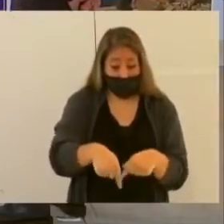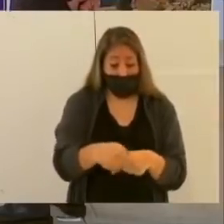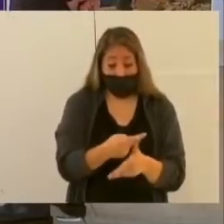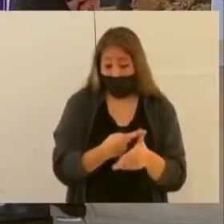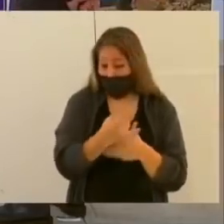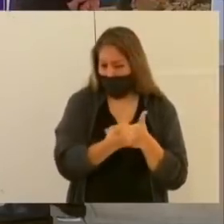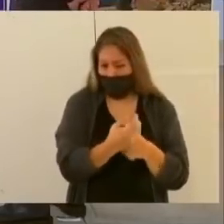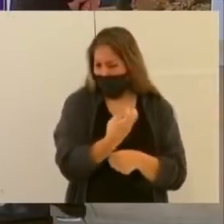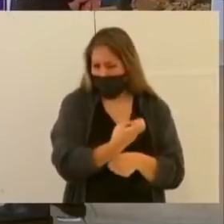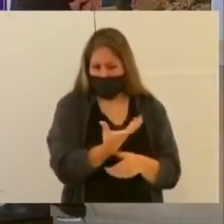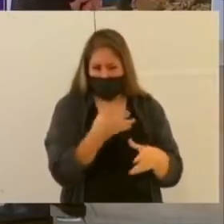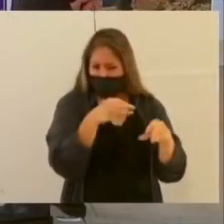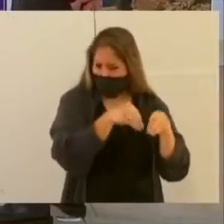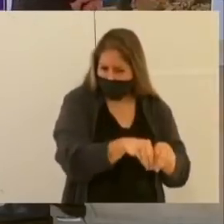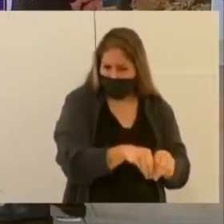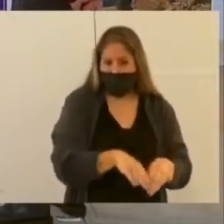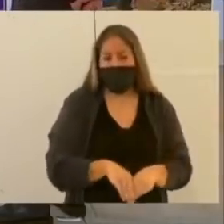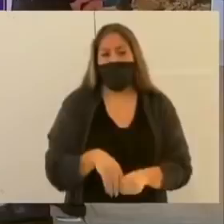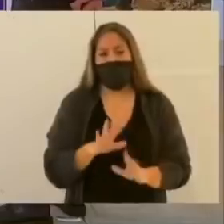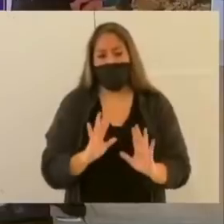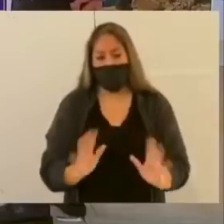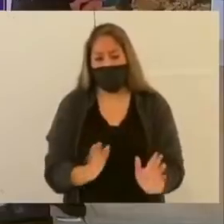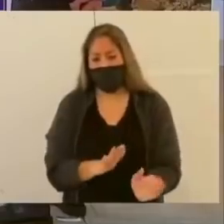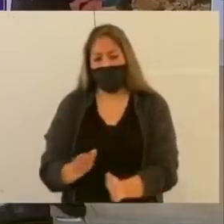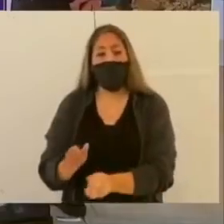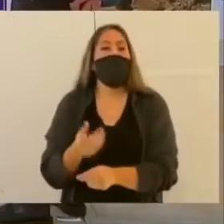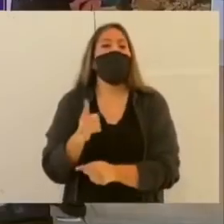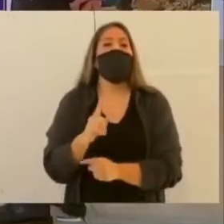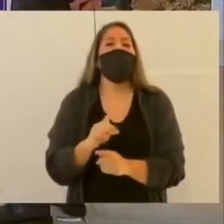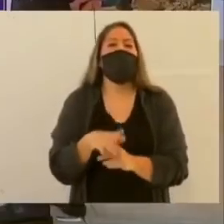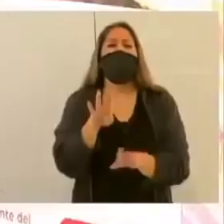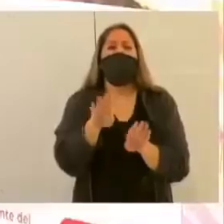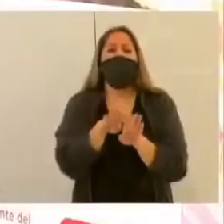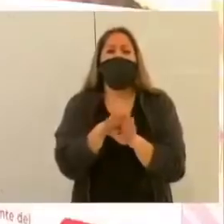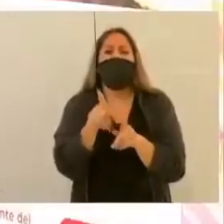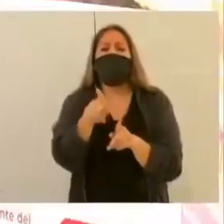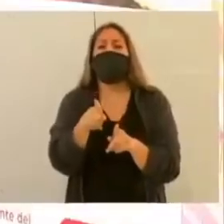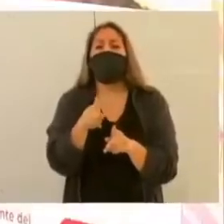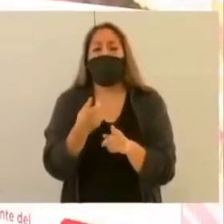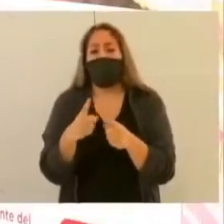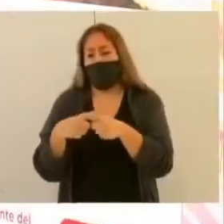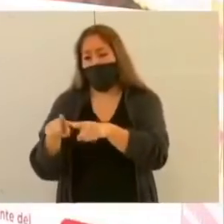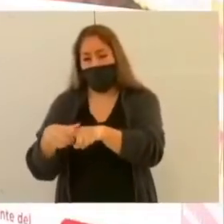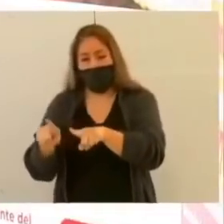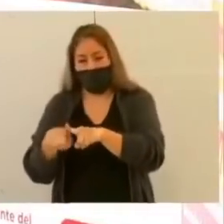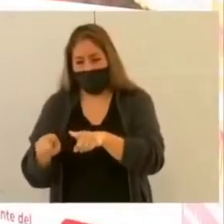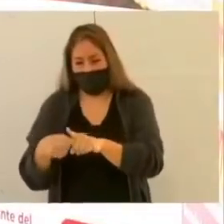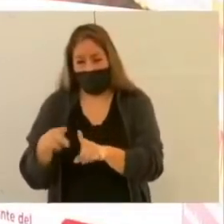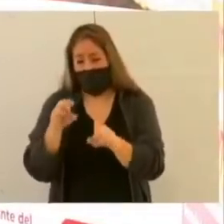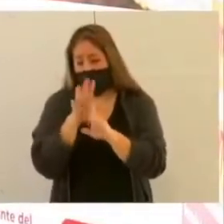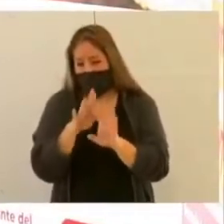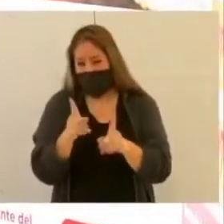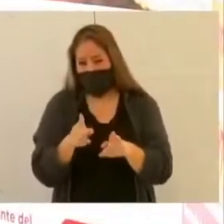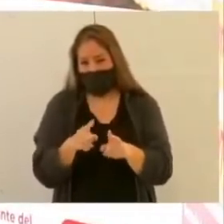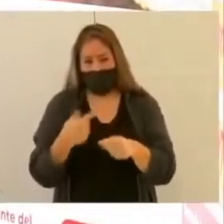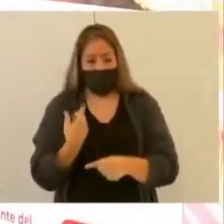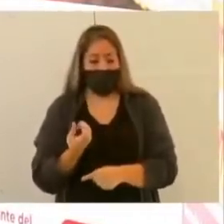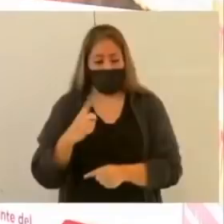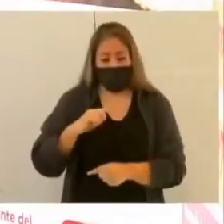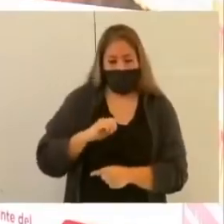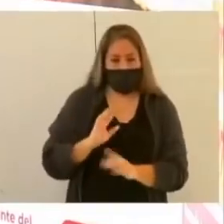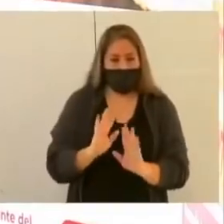trabajos. En lo que se refiere a los organismos operadores, También tenemos instrucciones del presidente que